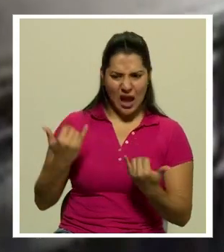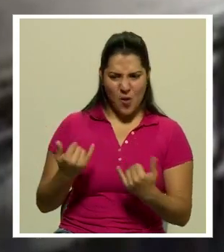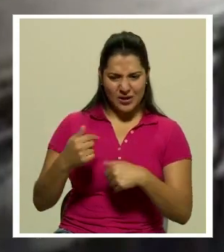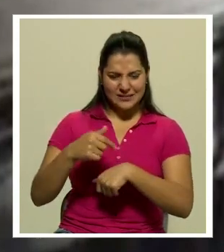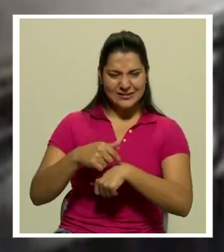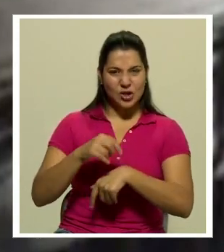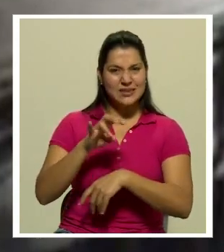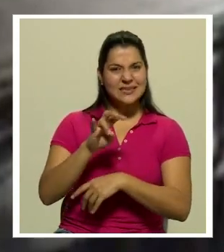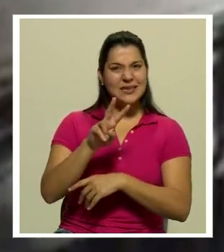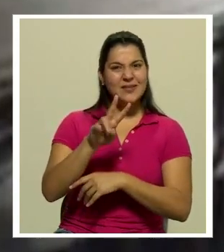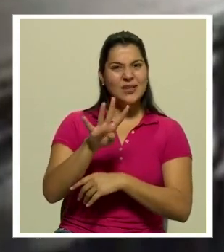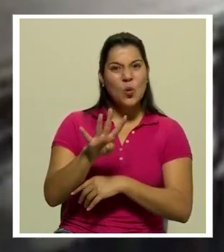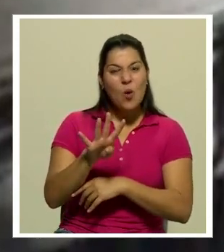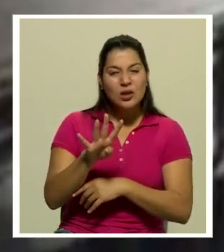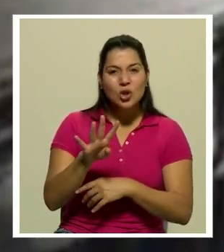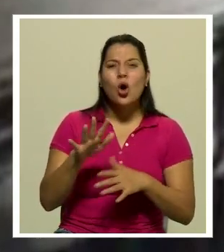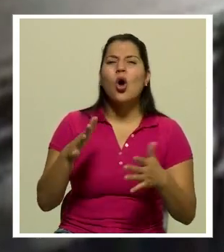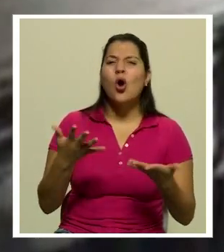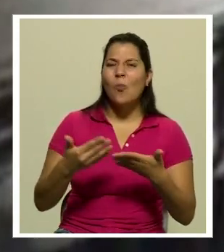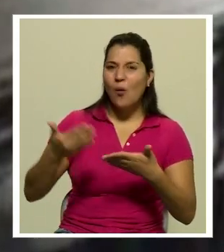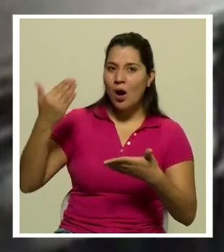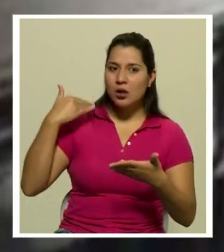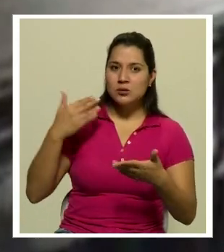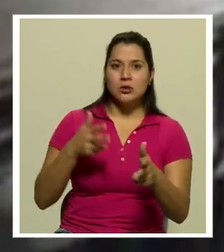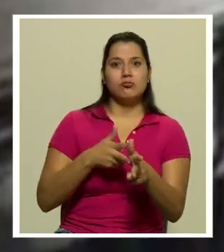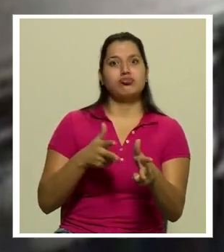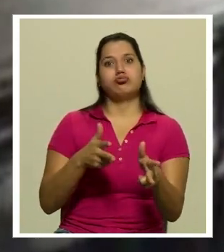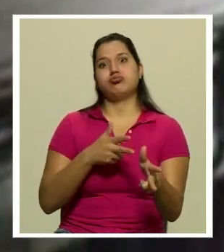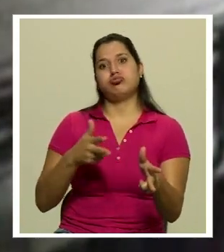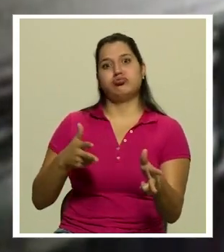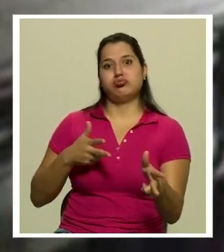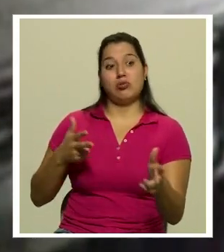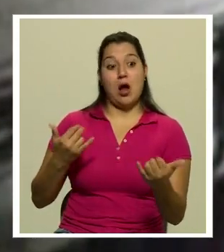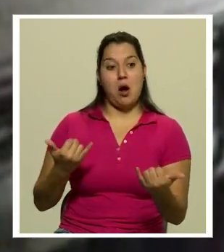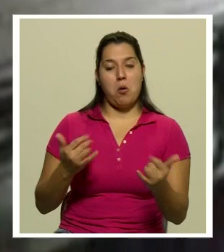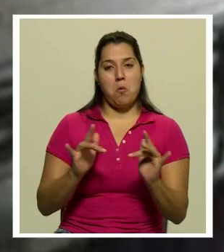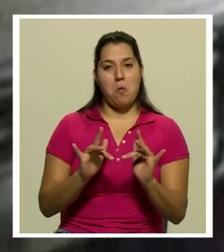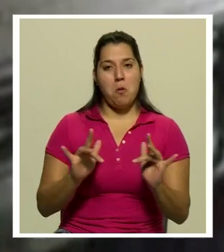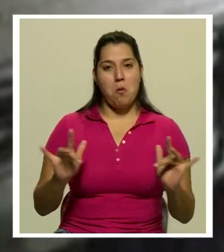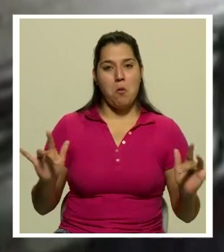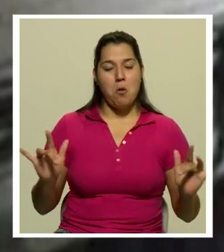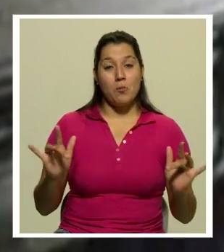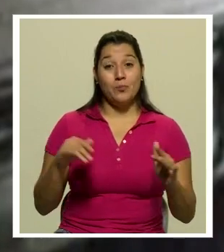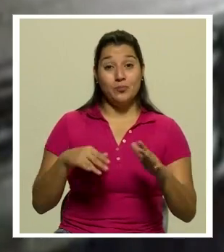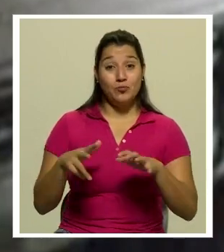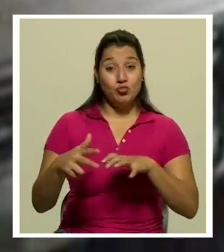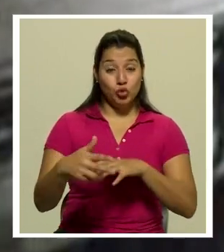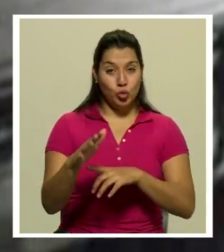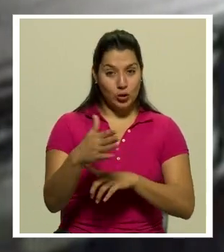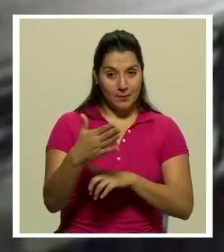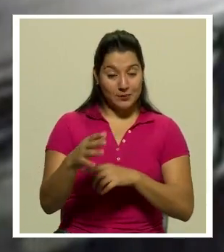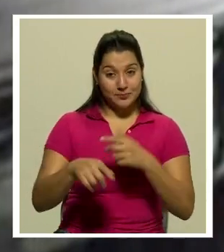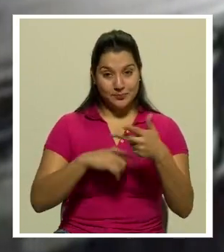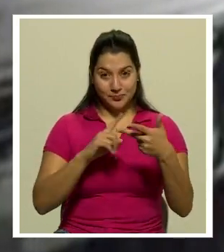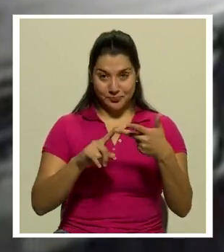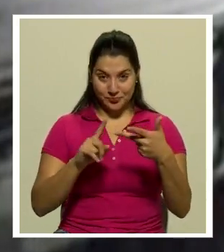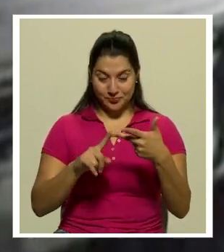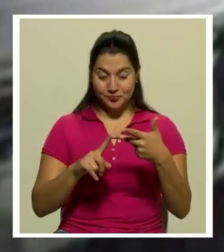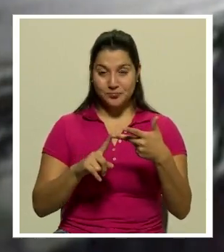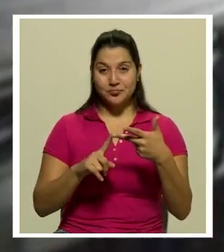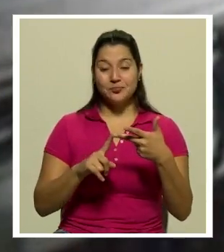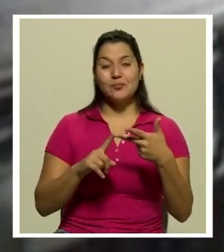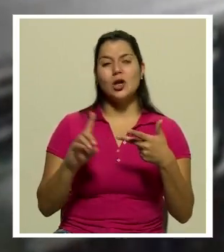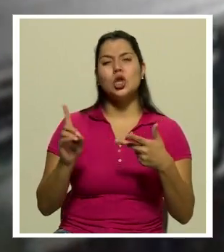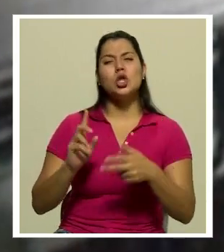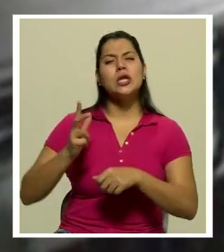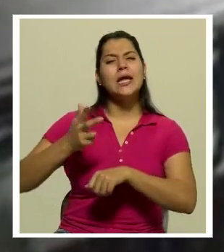en un momento regular a esta hora en la Bandera. Esta que estamos viendo ahora es la cámara número 3,